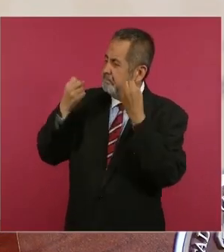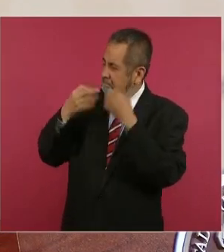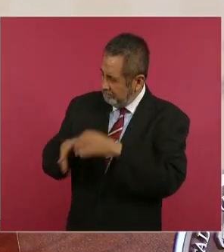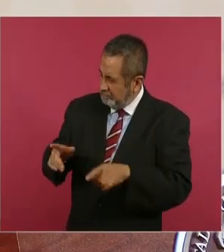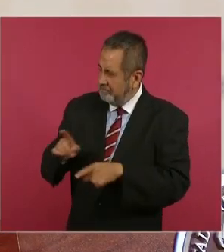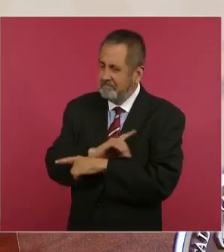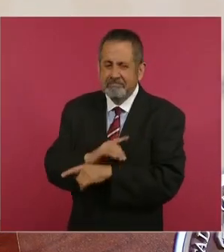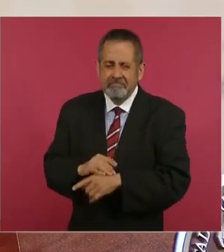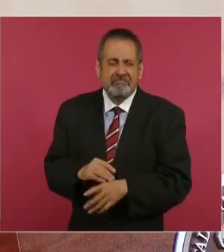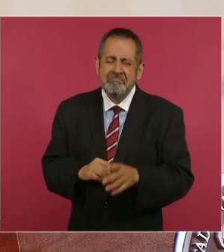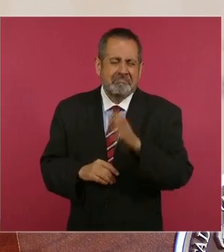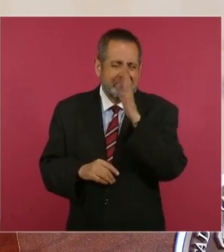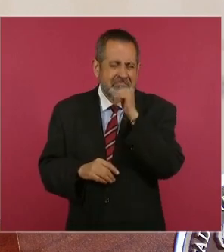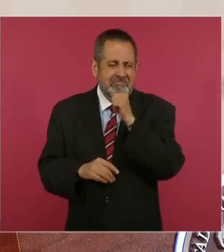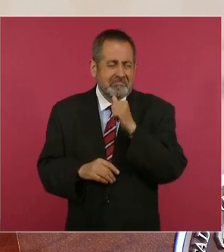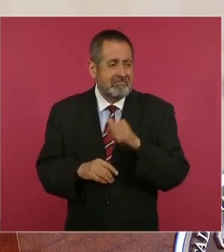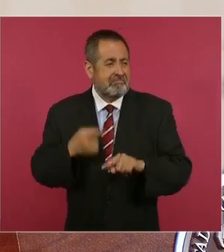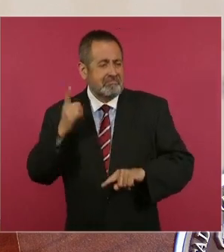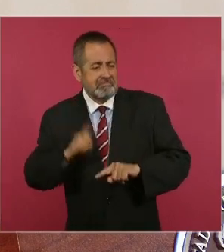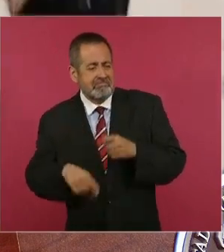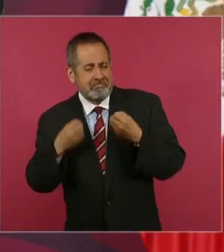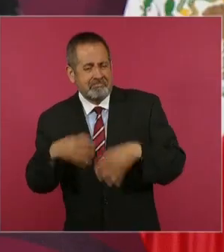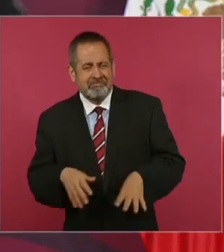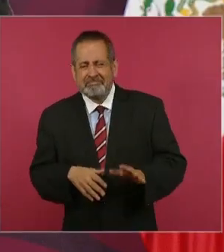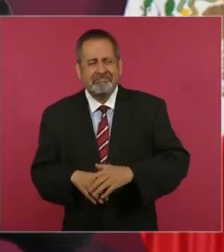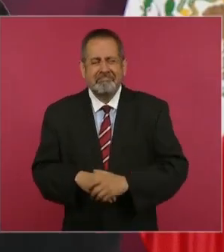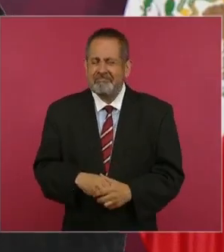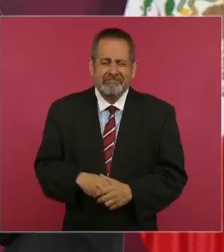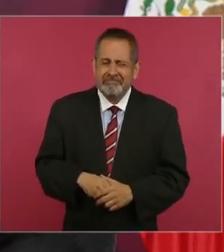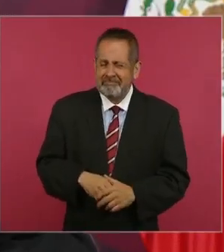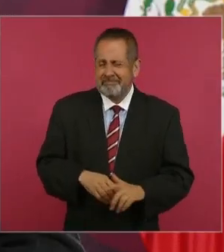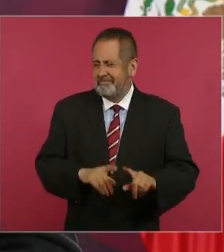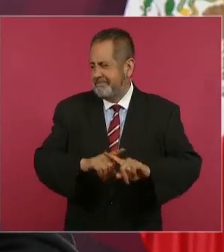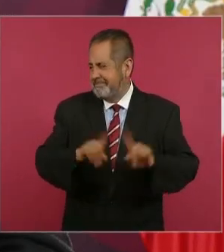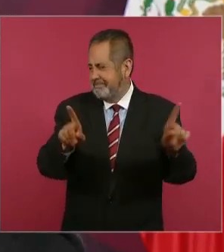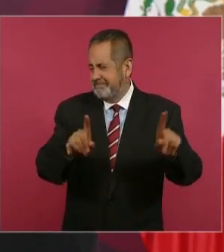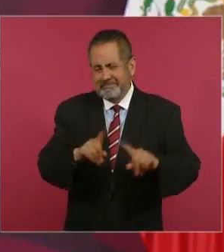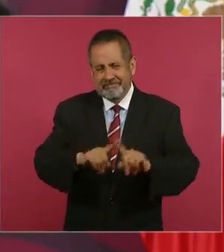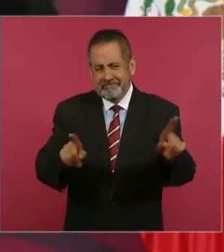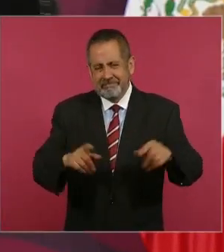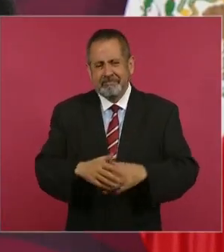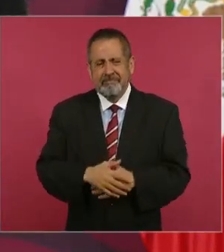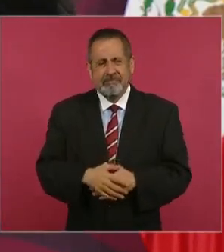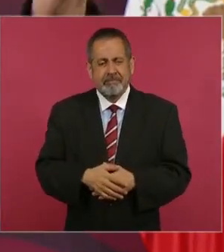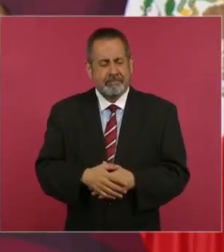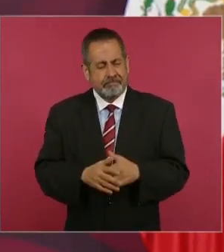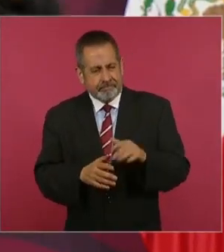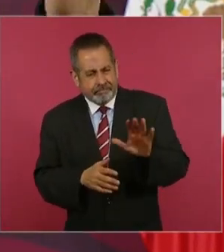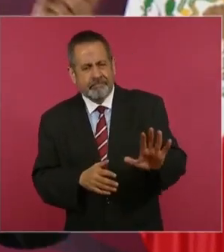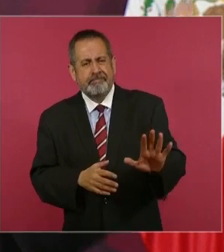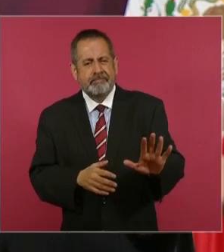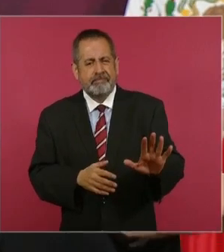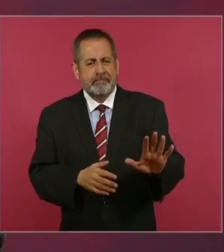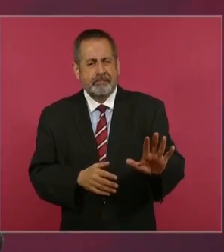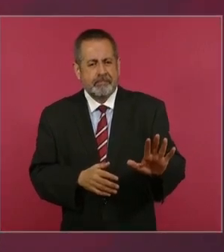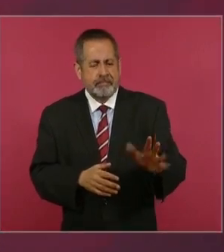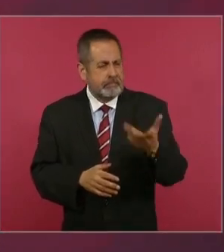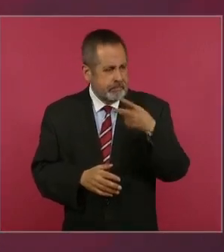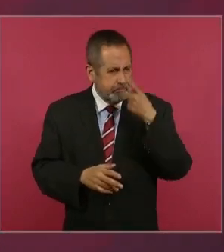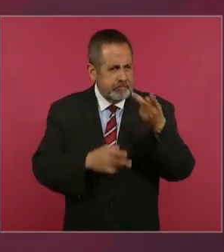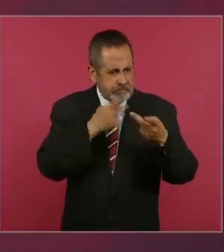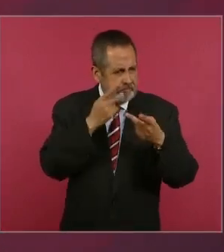no no no no no no no ya cambiaron las cosas Sencillamente es porque tiene que